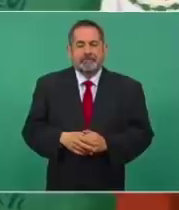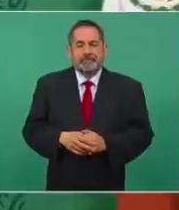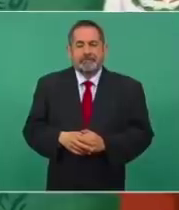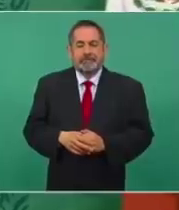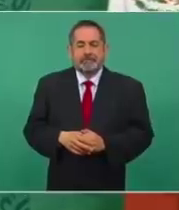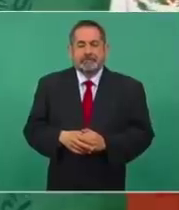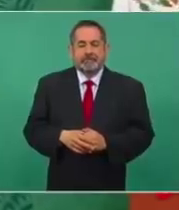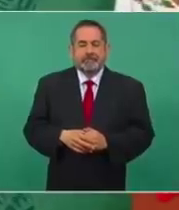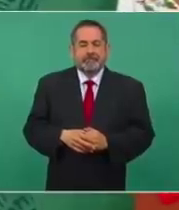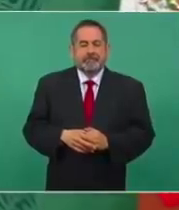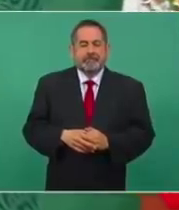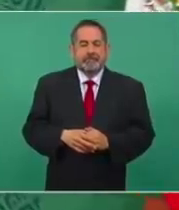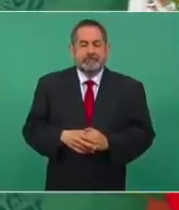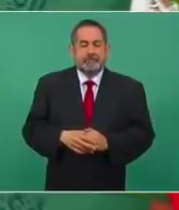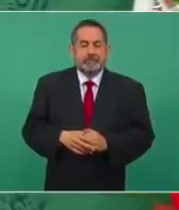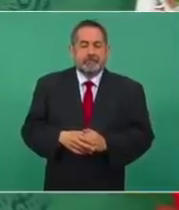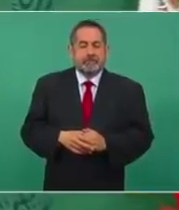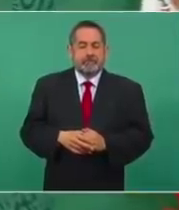que es,